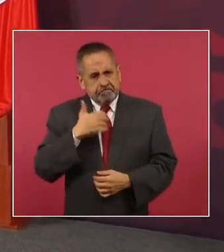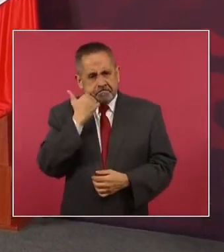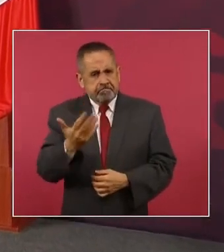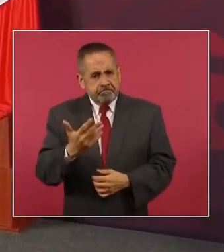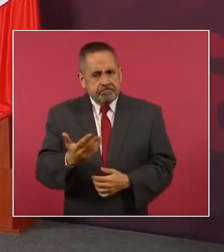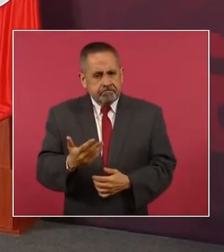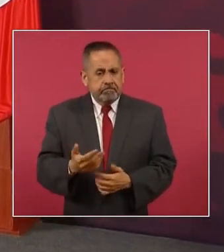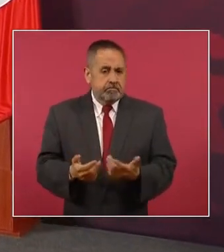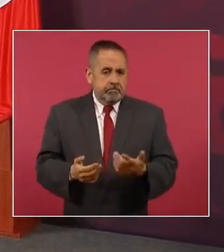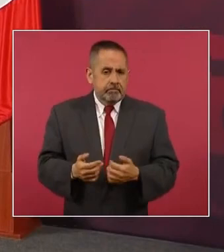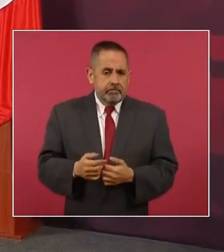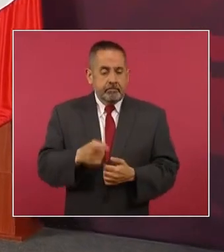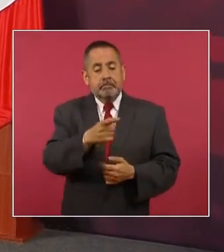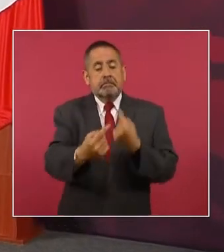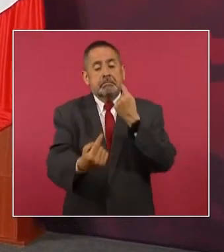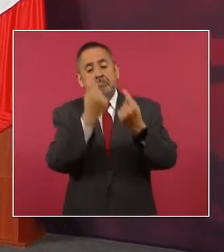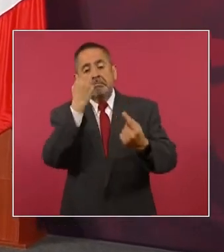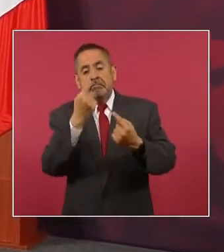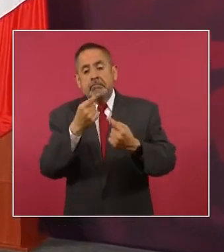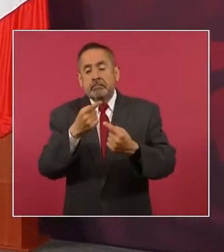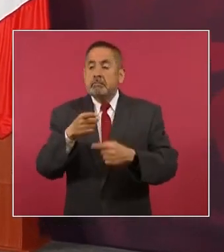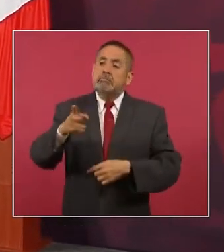pero me sales con lo de la